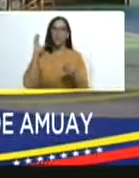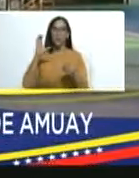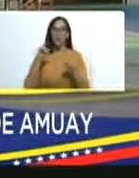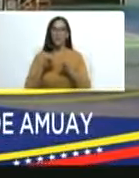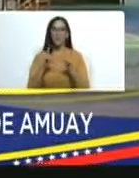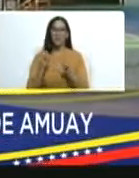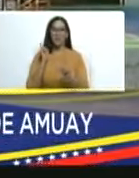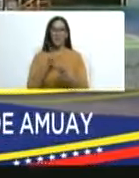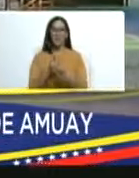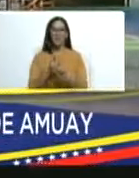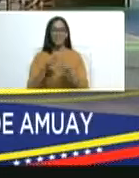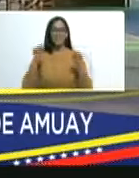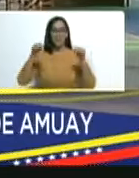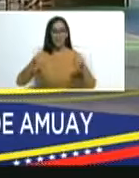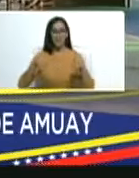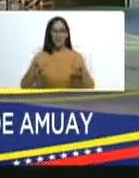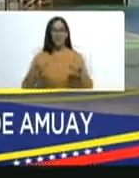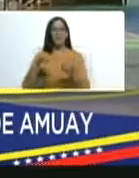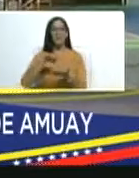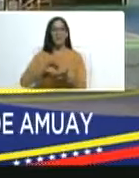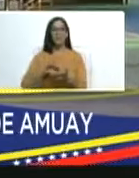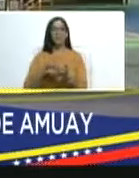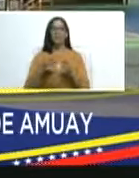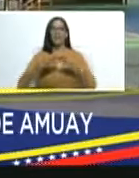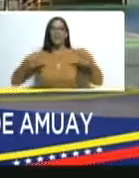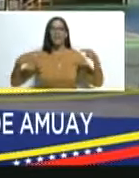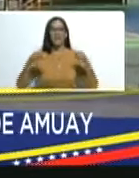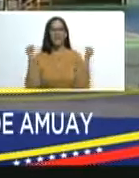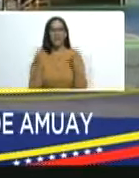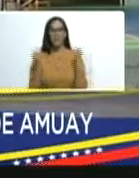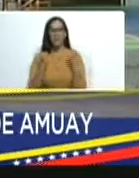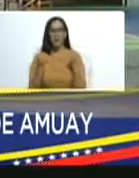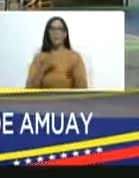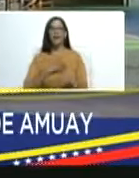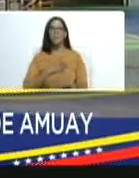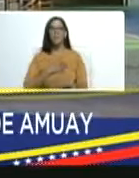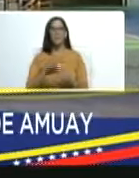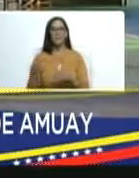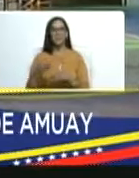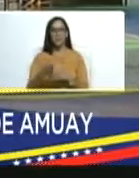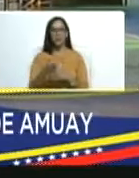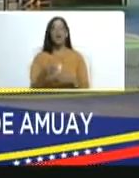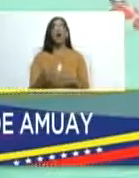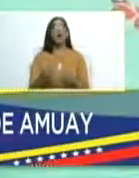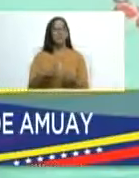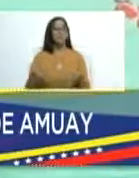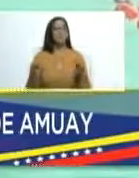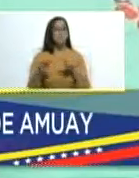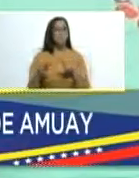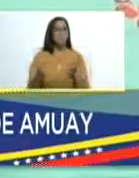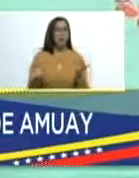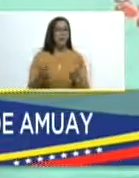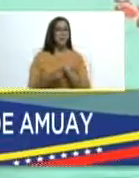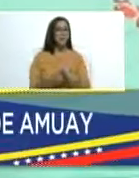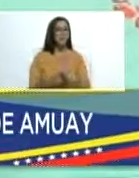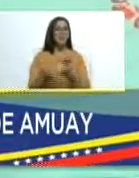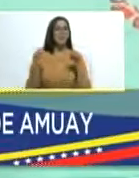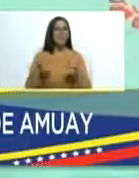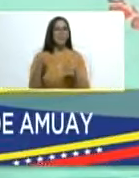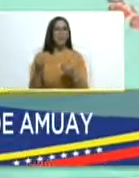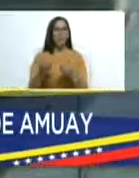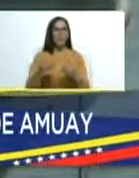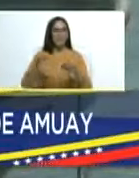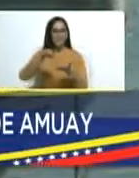que desde Paraguaná es epicentro de esta red de frío para mi pescado. Vale la pena destacar, presidente, que así como este